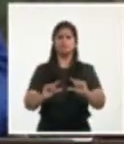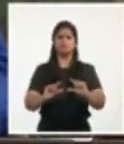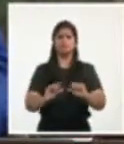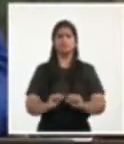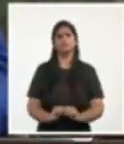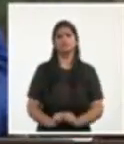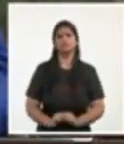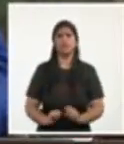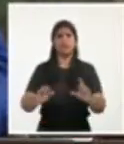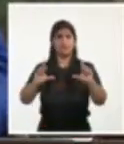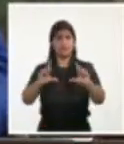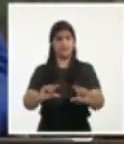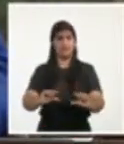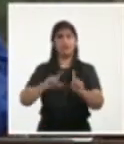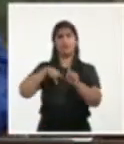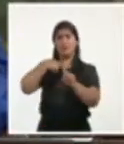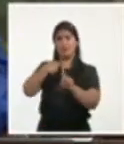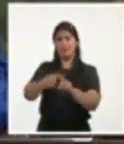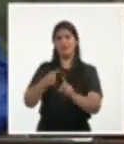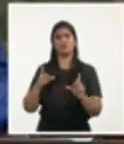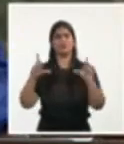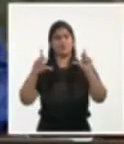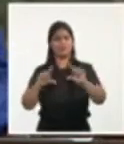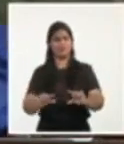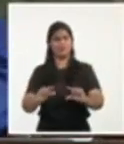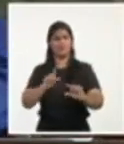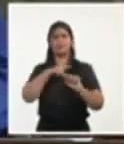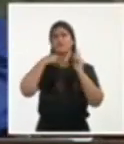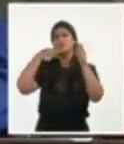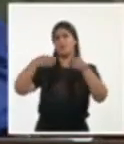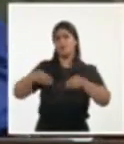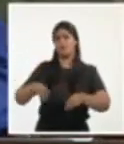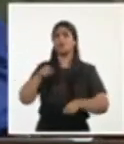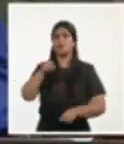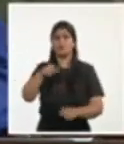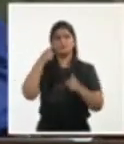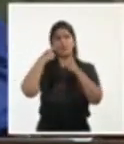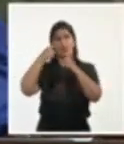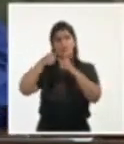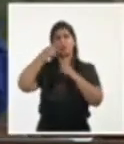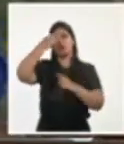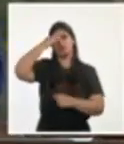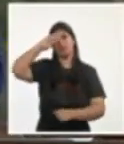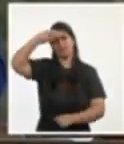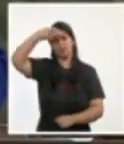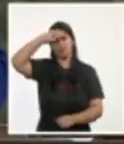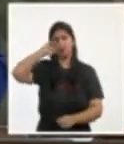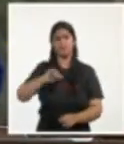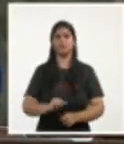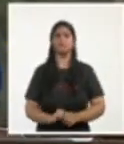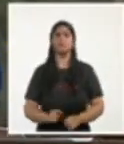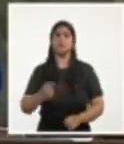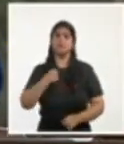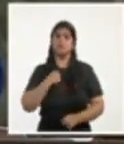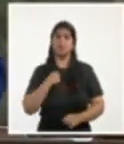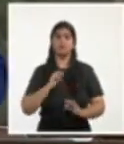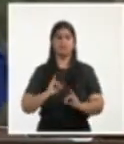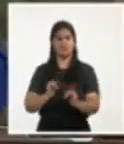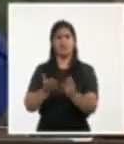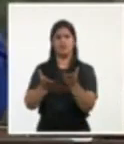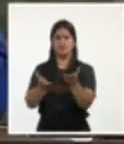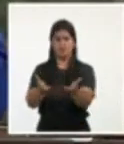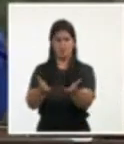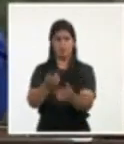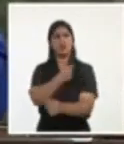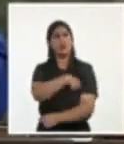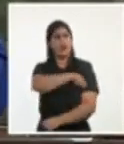trabajar más diferenciadamente con las otras categorías que tenemos que tener en casa. Yo les digo una cosa, cuando uno